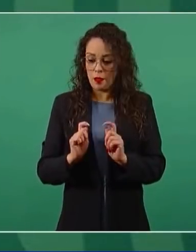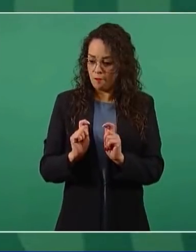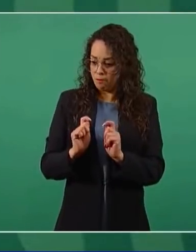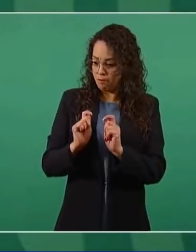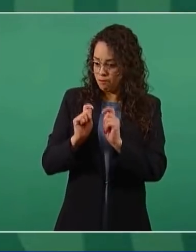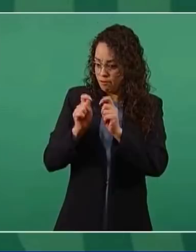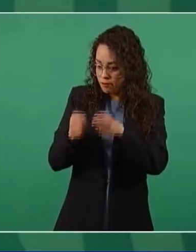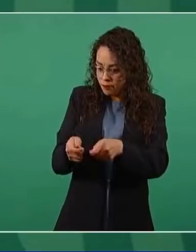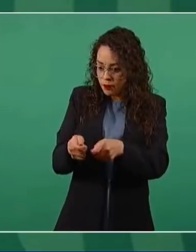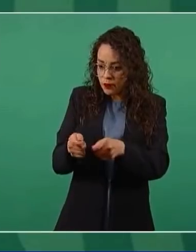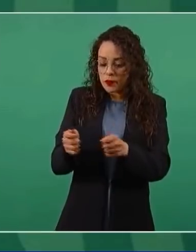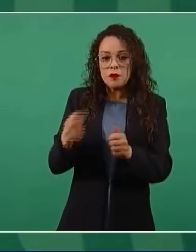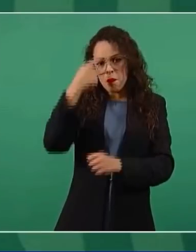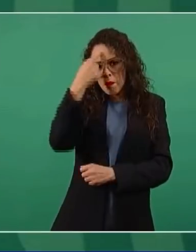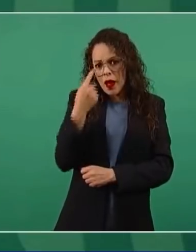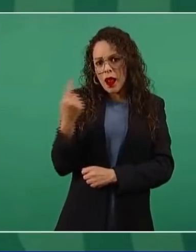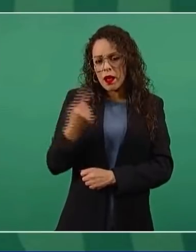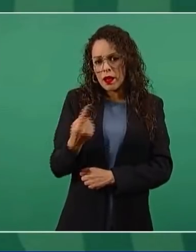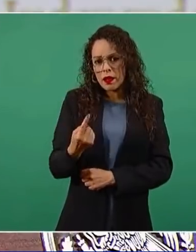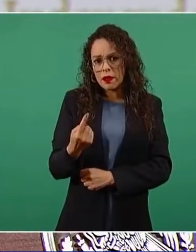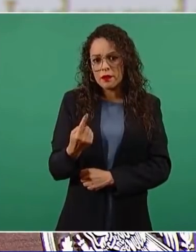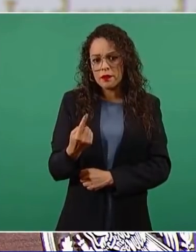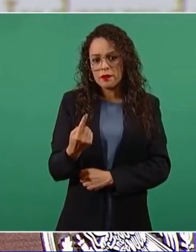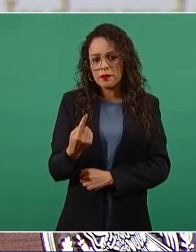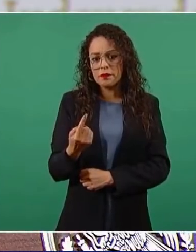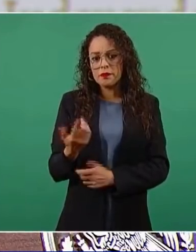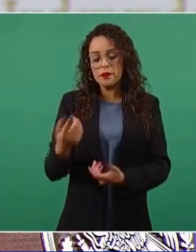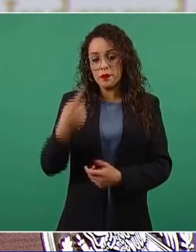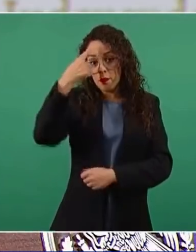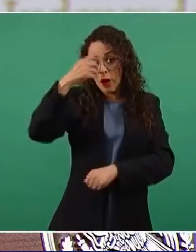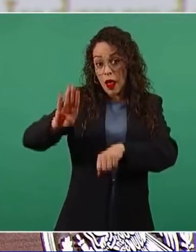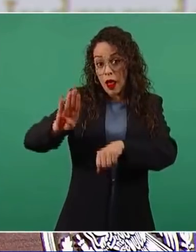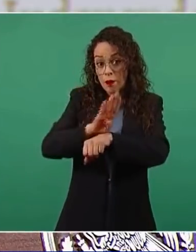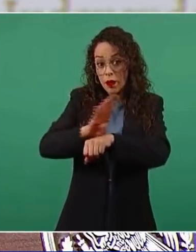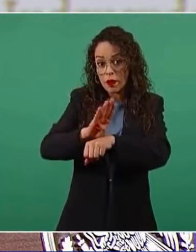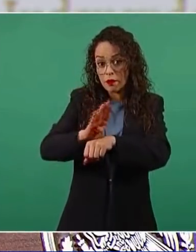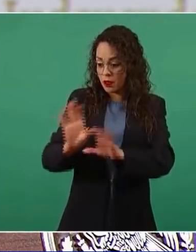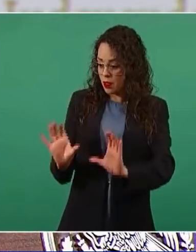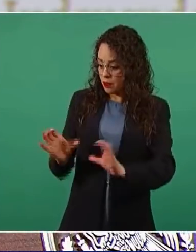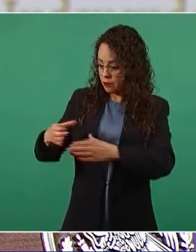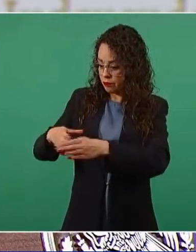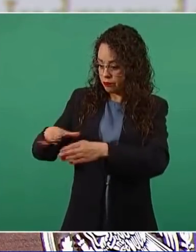con propósitos de beneficiar a particulares,